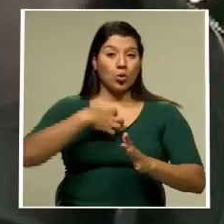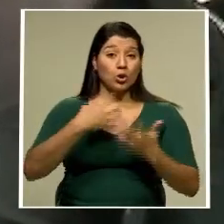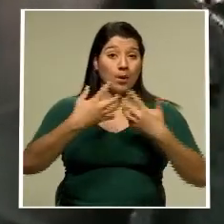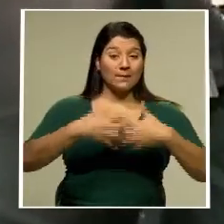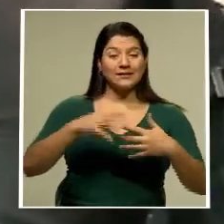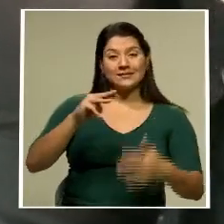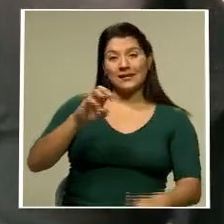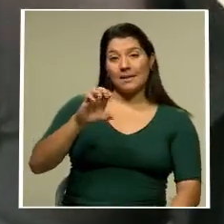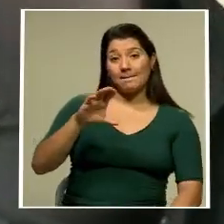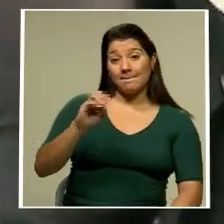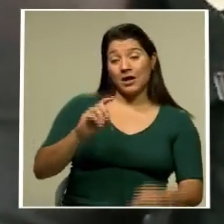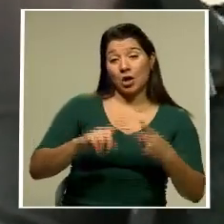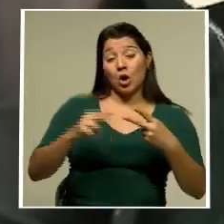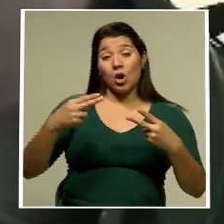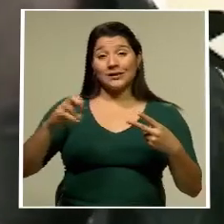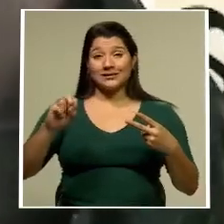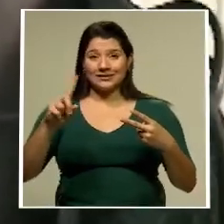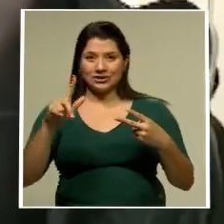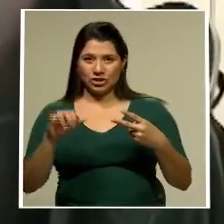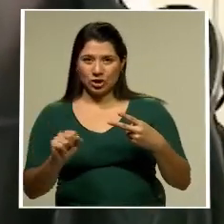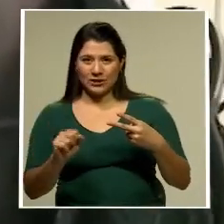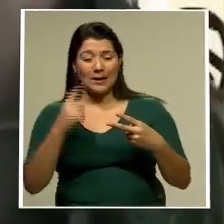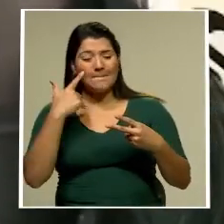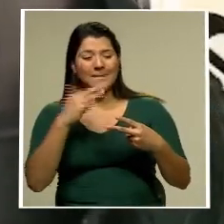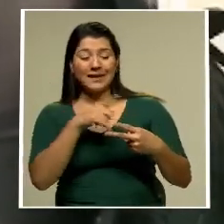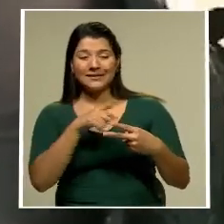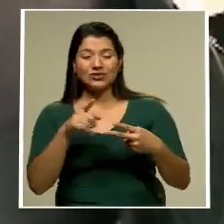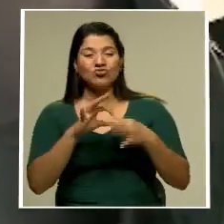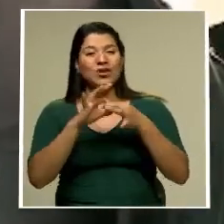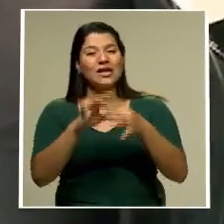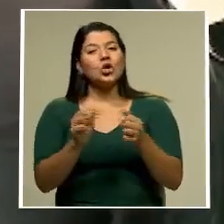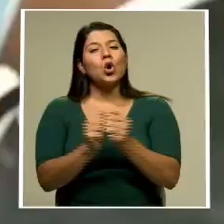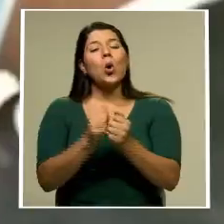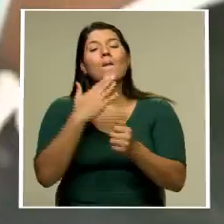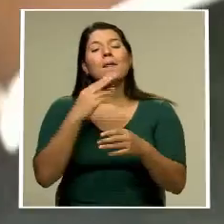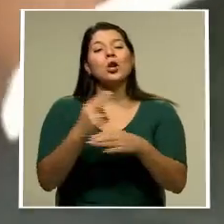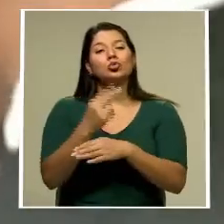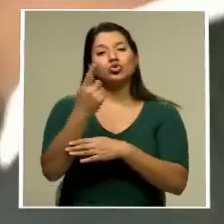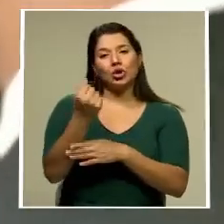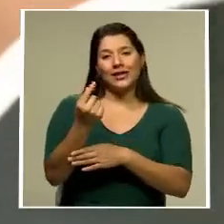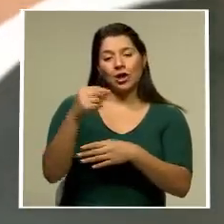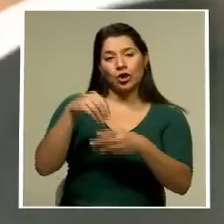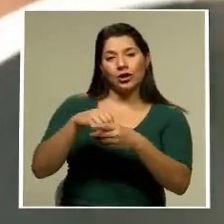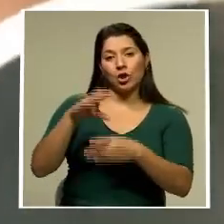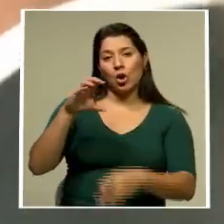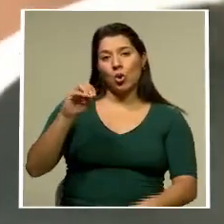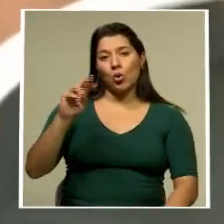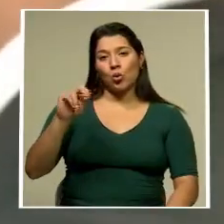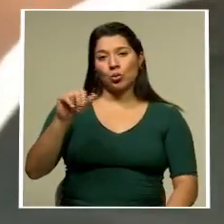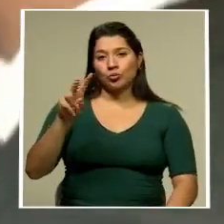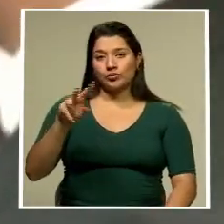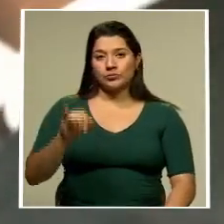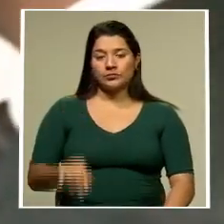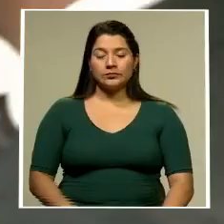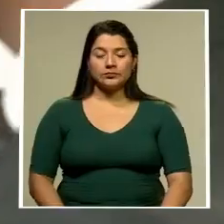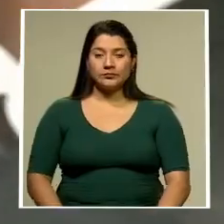caso Cochinilla están acusados de presunta malversación de fondos en el Consejo Nacional de Vialidad.